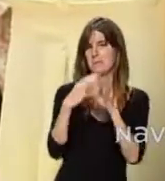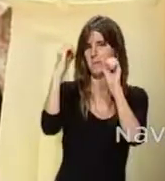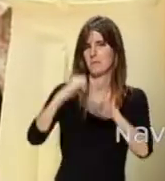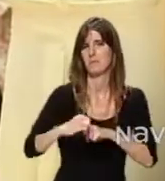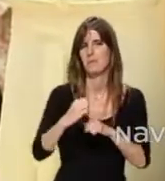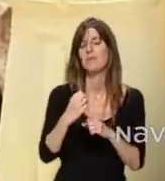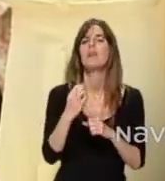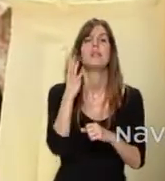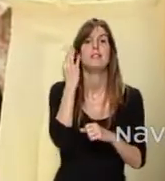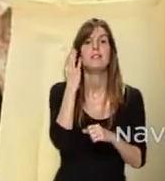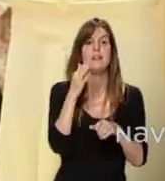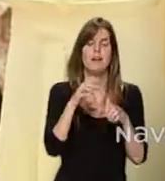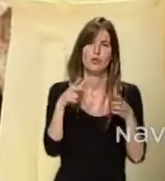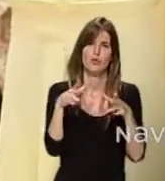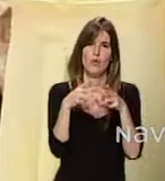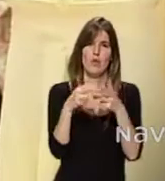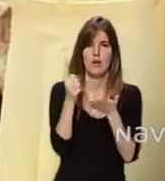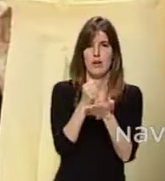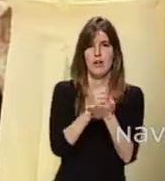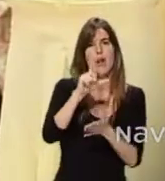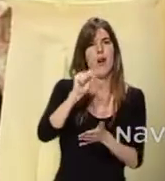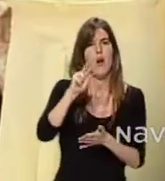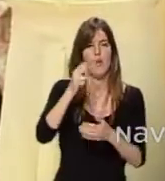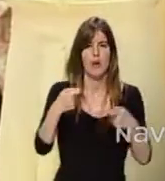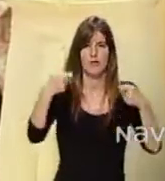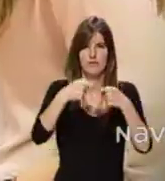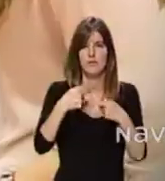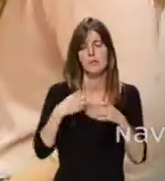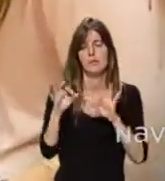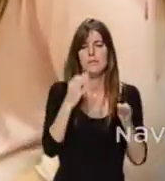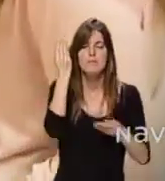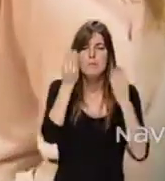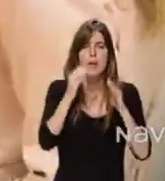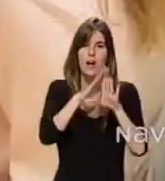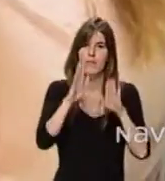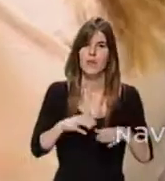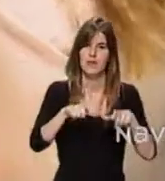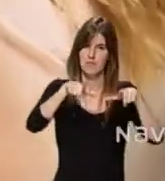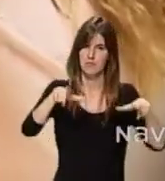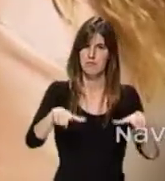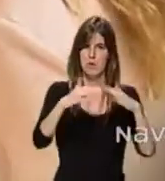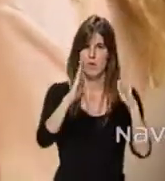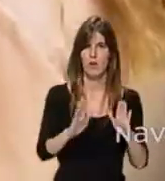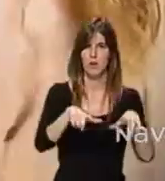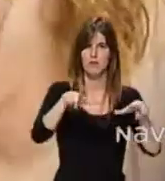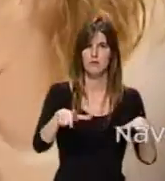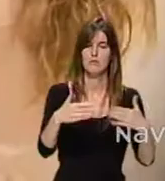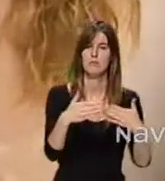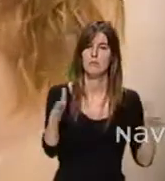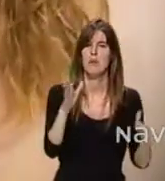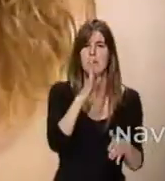con Laura, fuimos poco a poco dándole forma hasta crear un poco este espacio físico que sí que nos parecía importante que